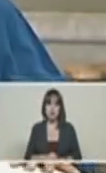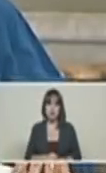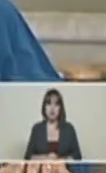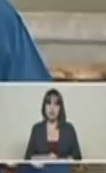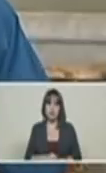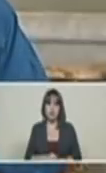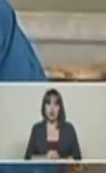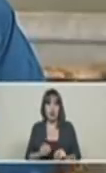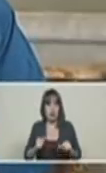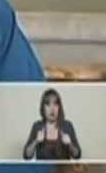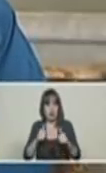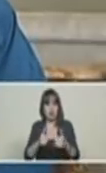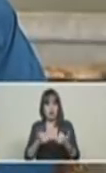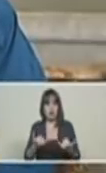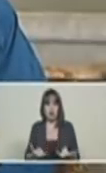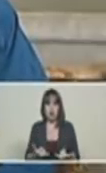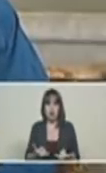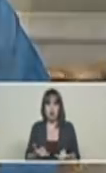comenzó